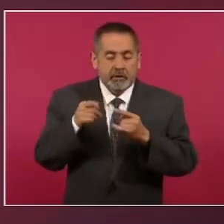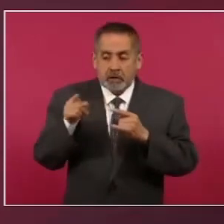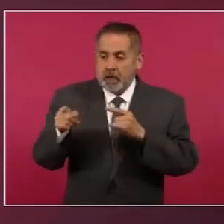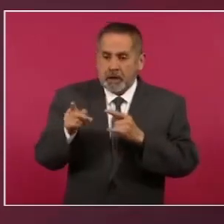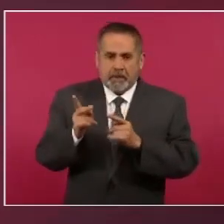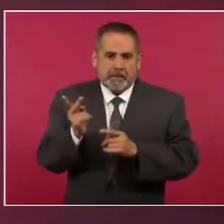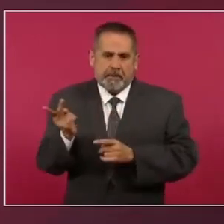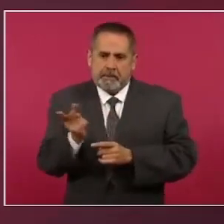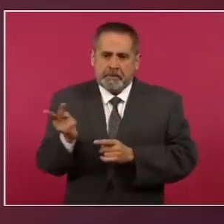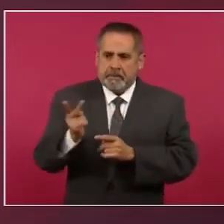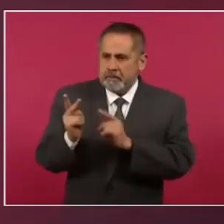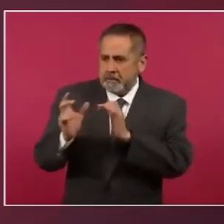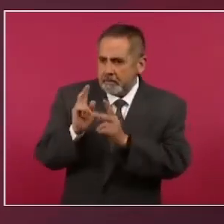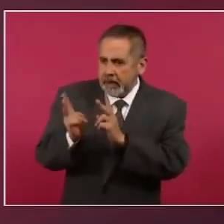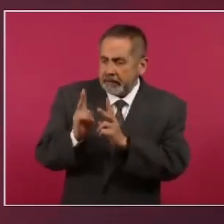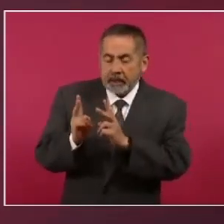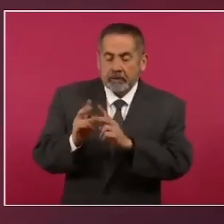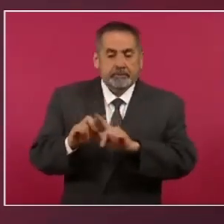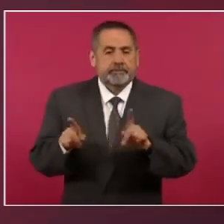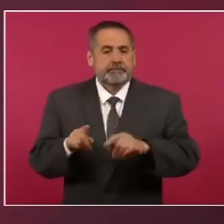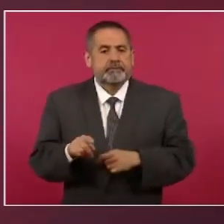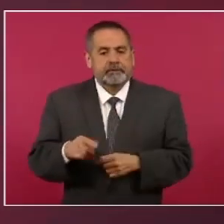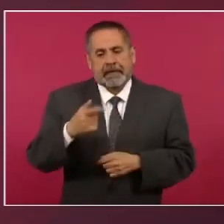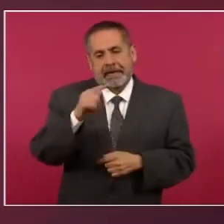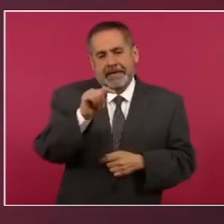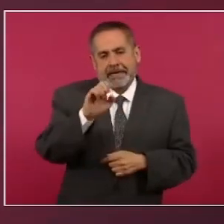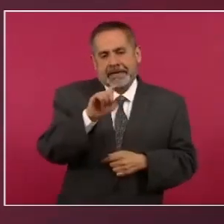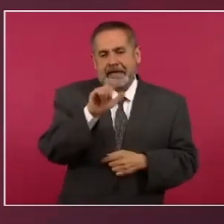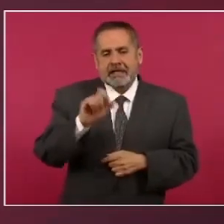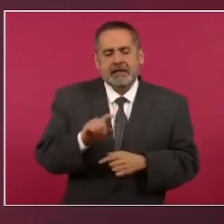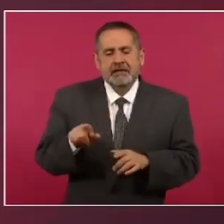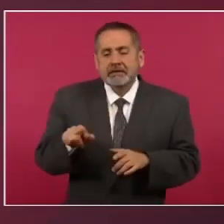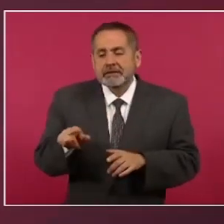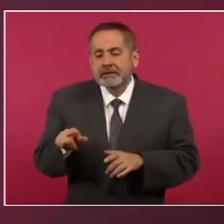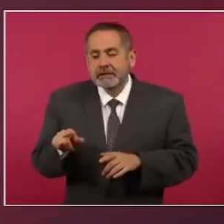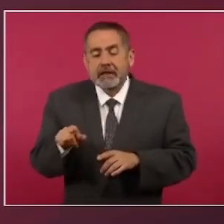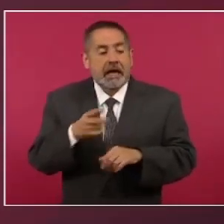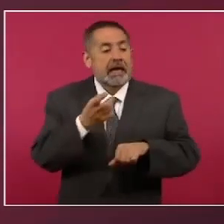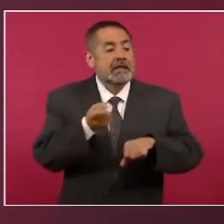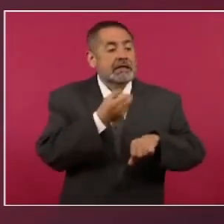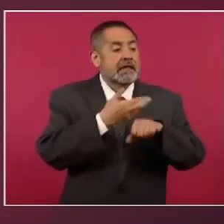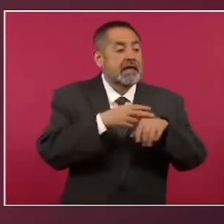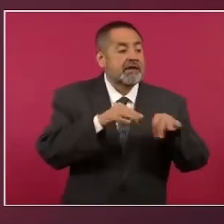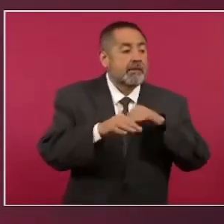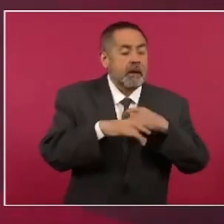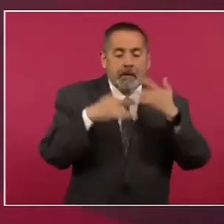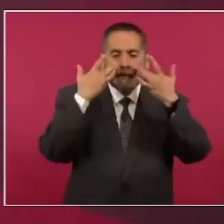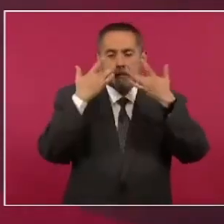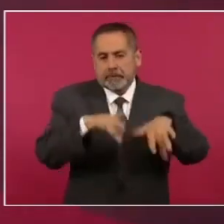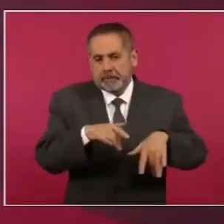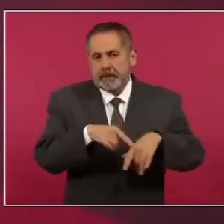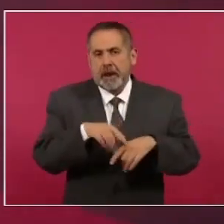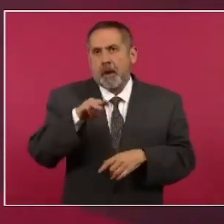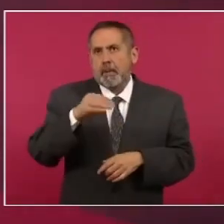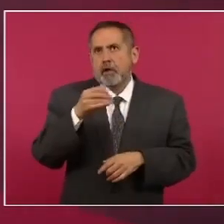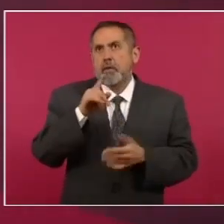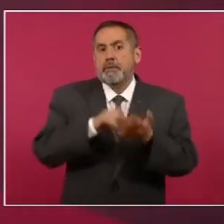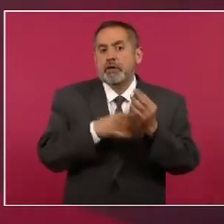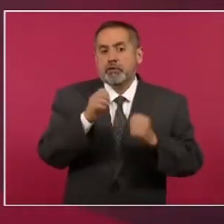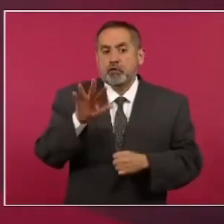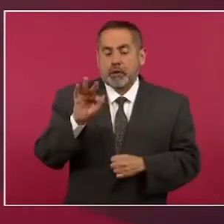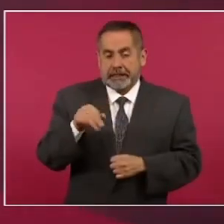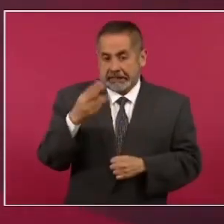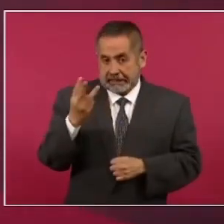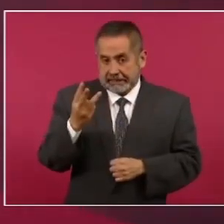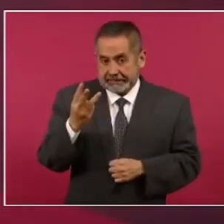la historia de nuestro país. García Telles había renunciado a la Secretaría del Trabajo en mayo de 1943